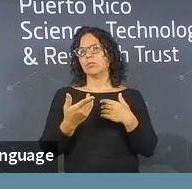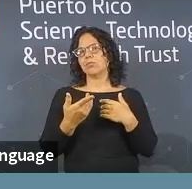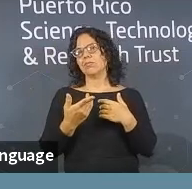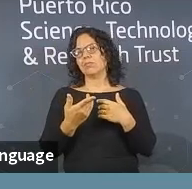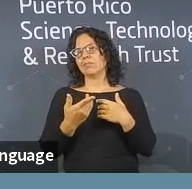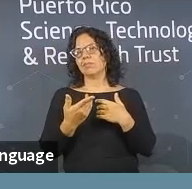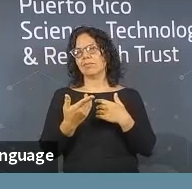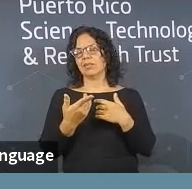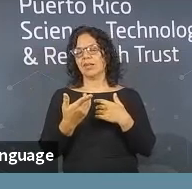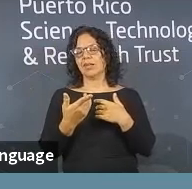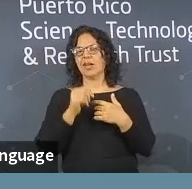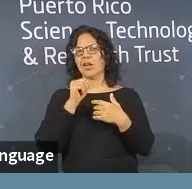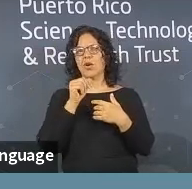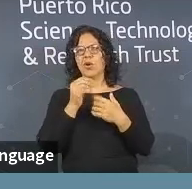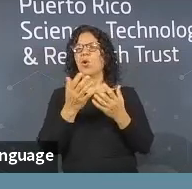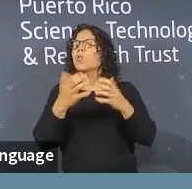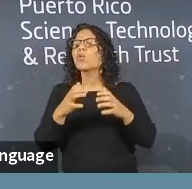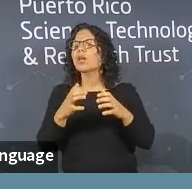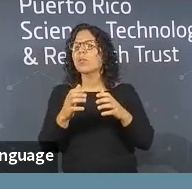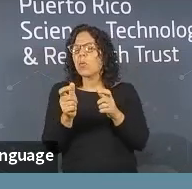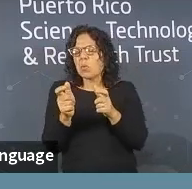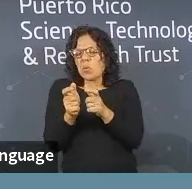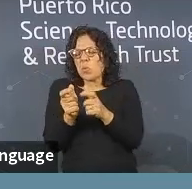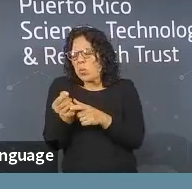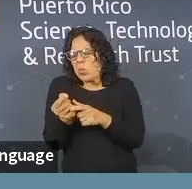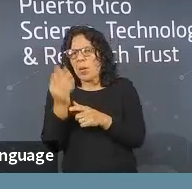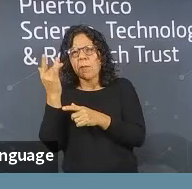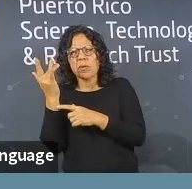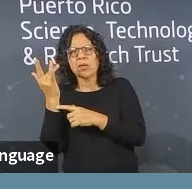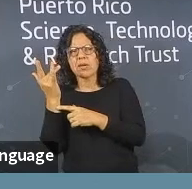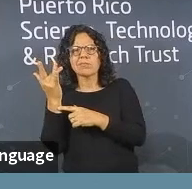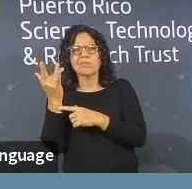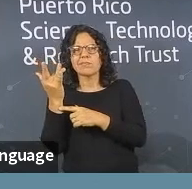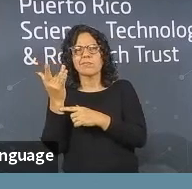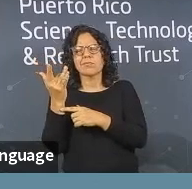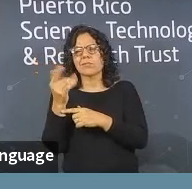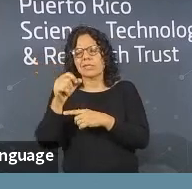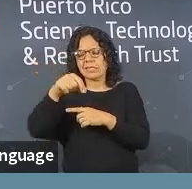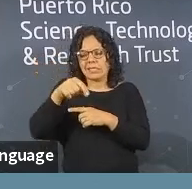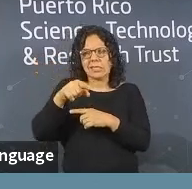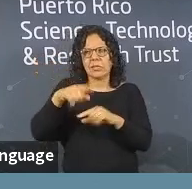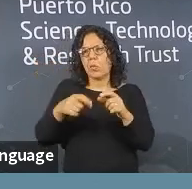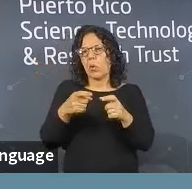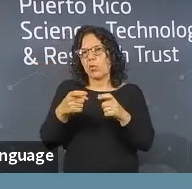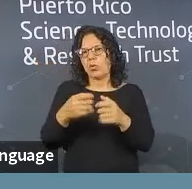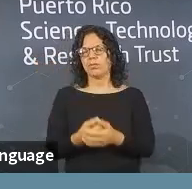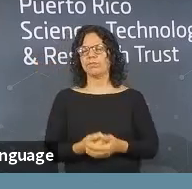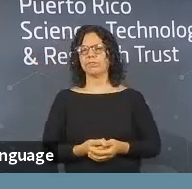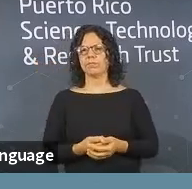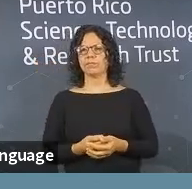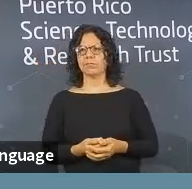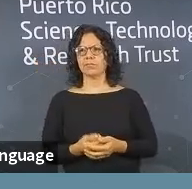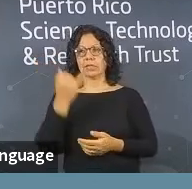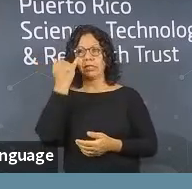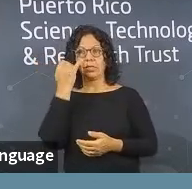pero tampoco queremos que sea muy pequeña porque la gota no va a ser muy bien controlada. Entonces, si vemos